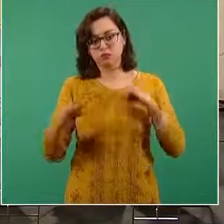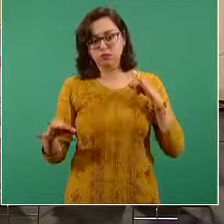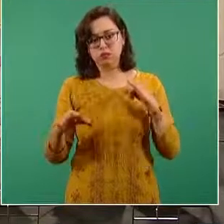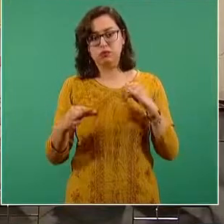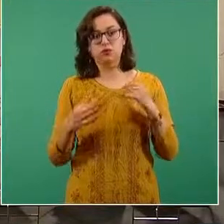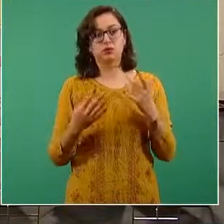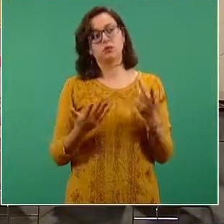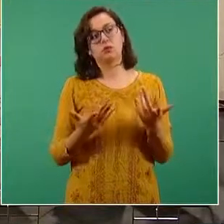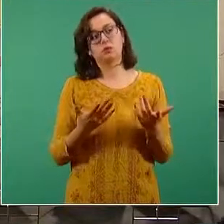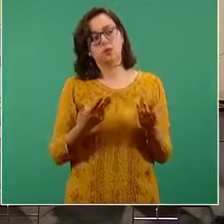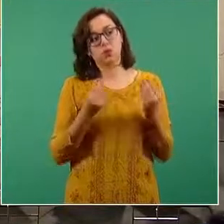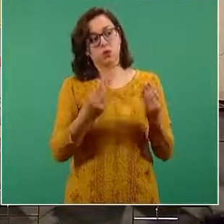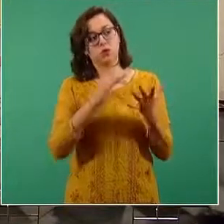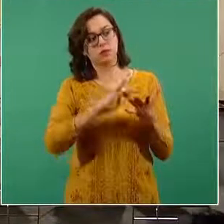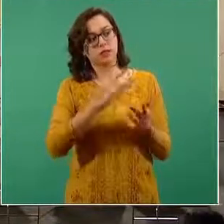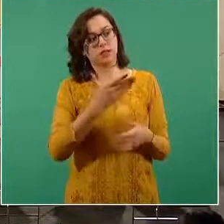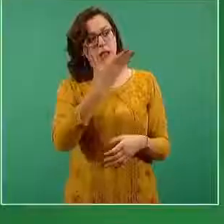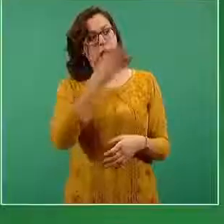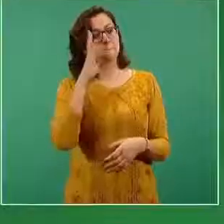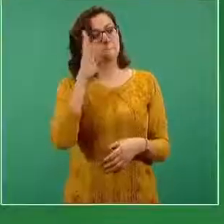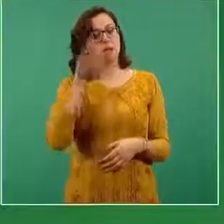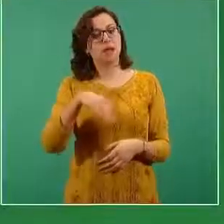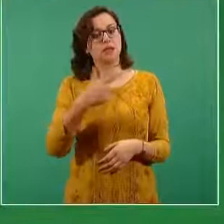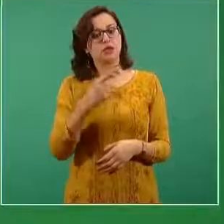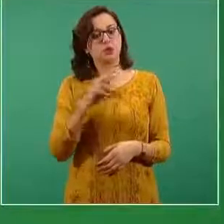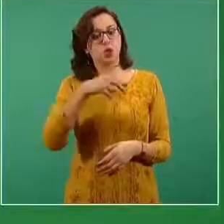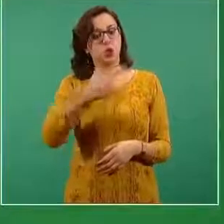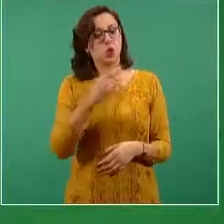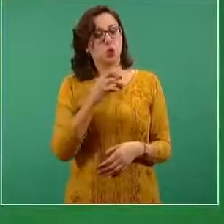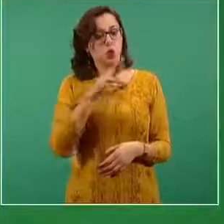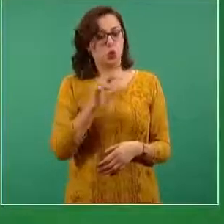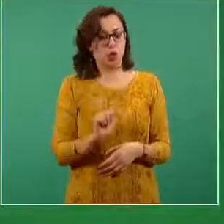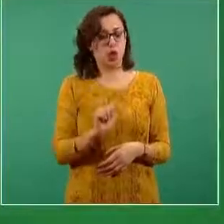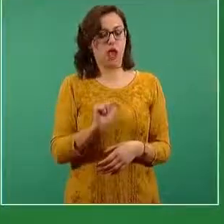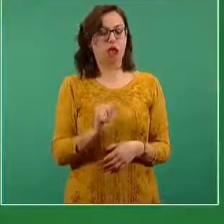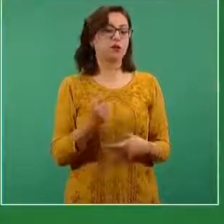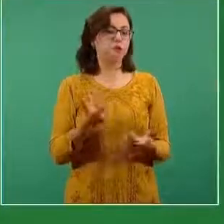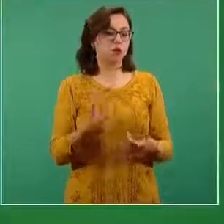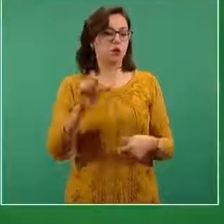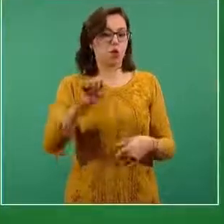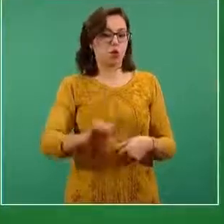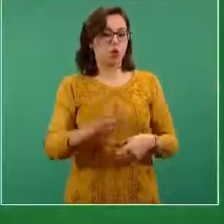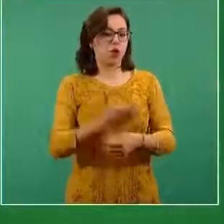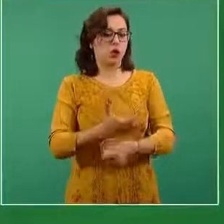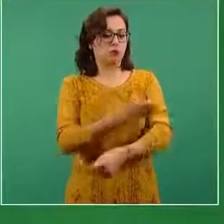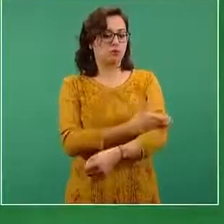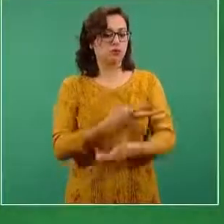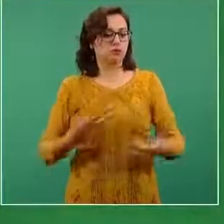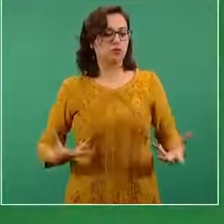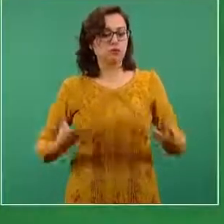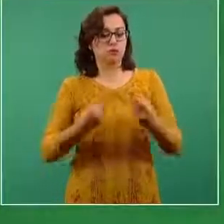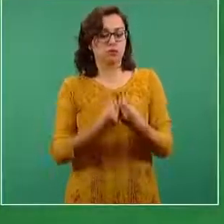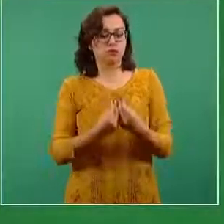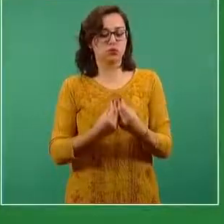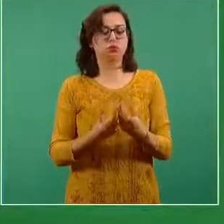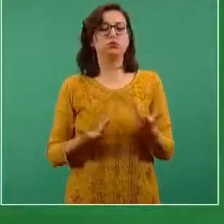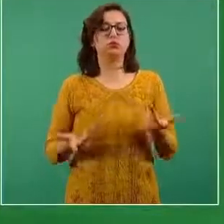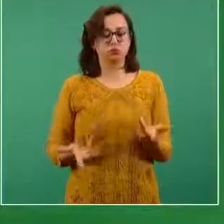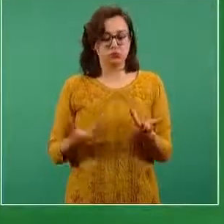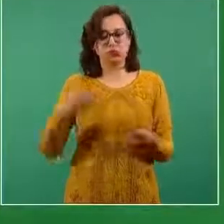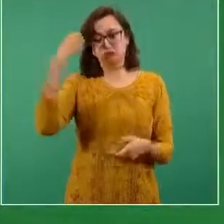sin agradecerle nuevamente al maestro Góngora Ramírez por habernos acompañado esta noche, por haber compartido la